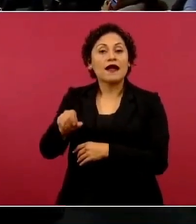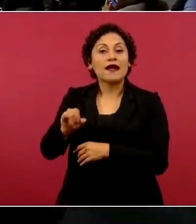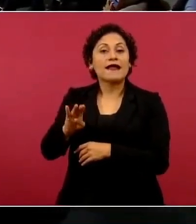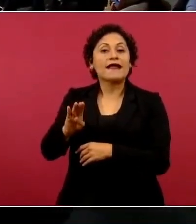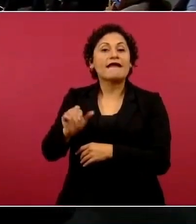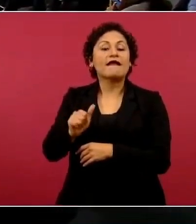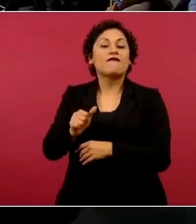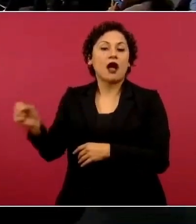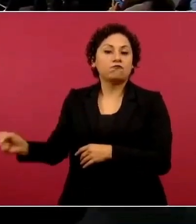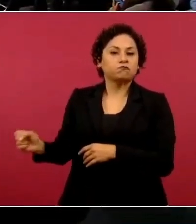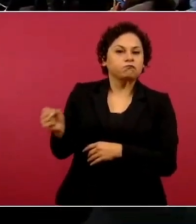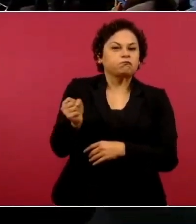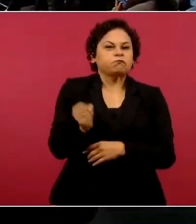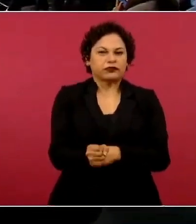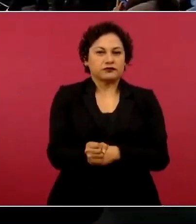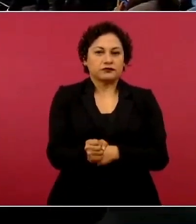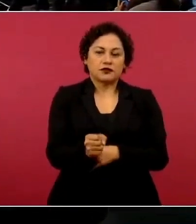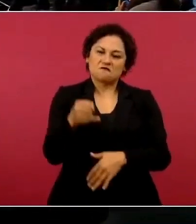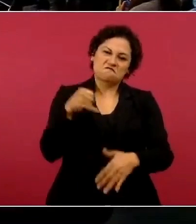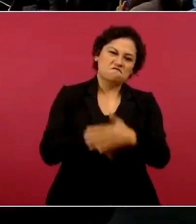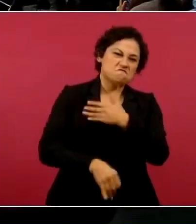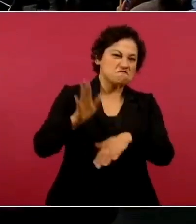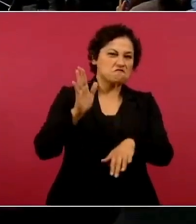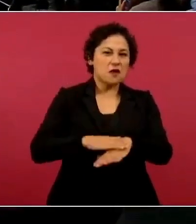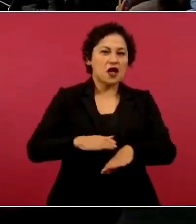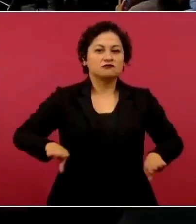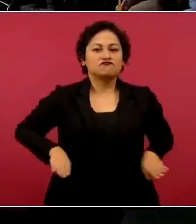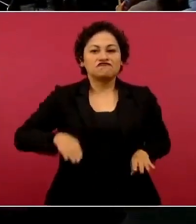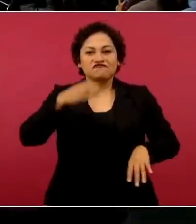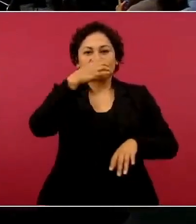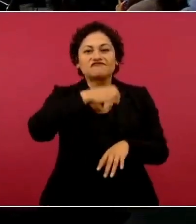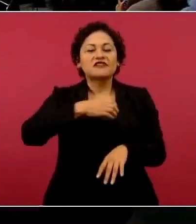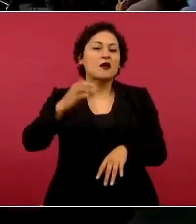aún más en la política cardenista,